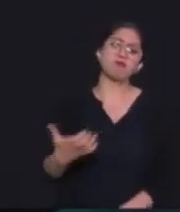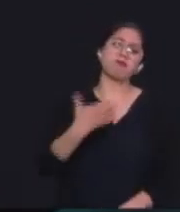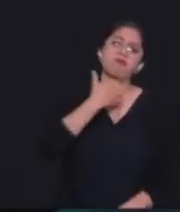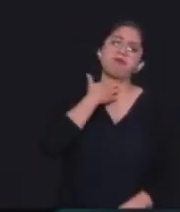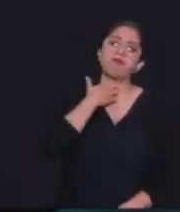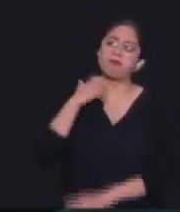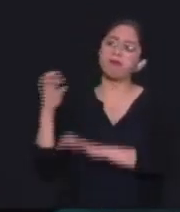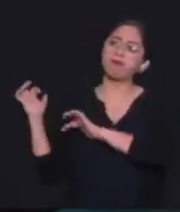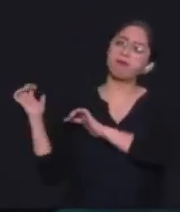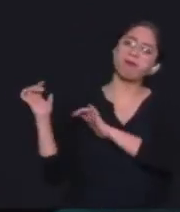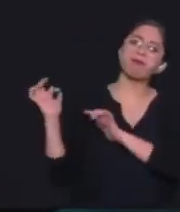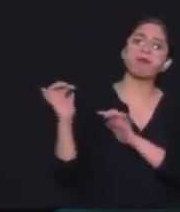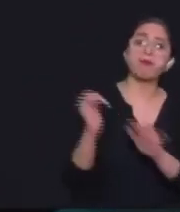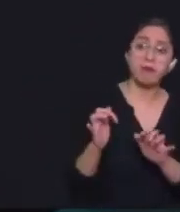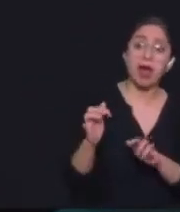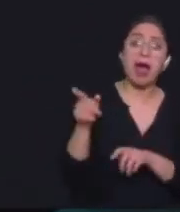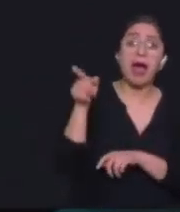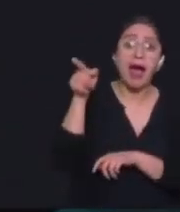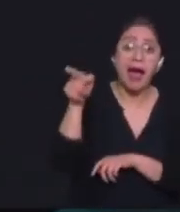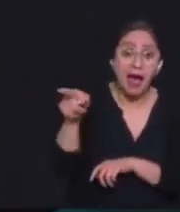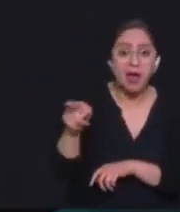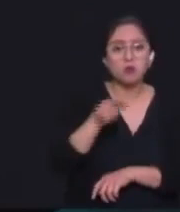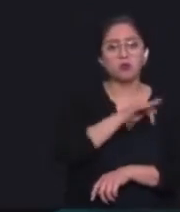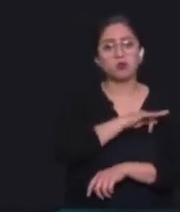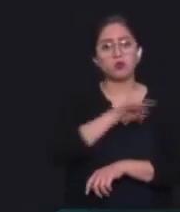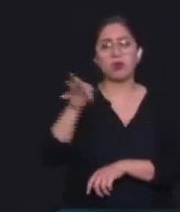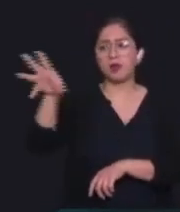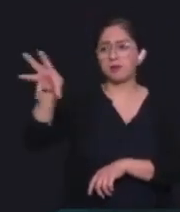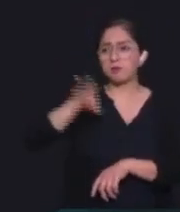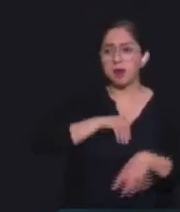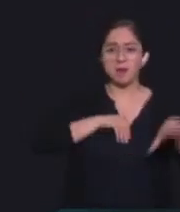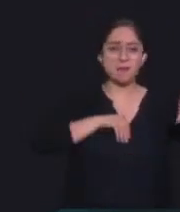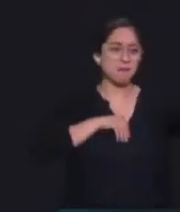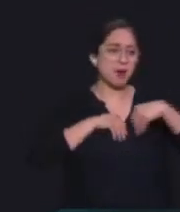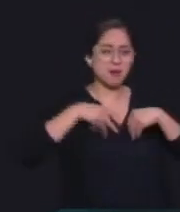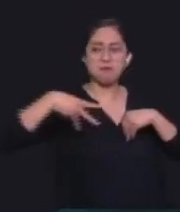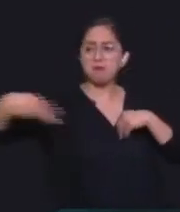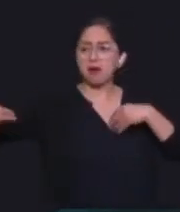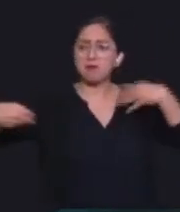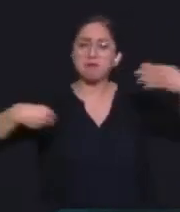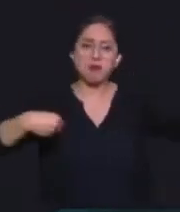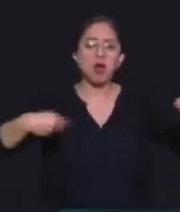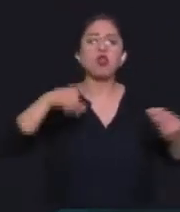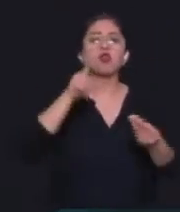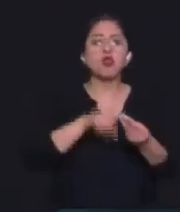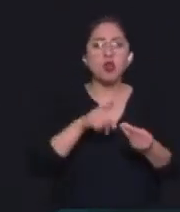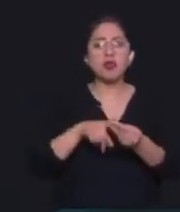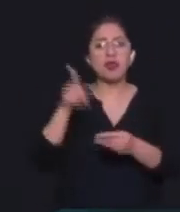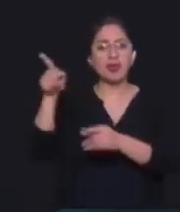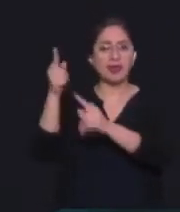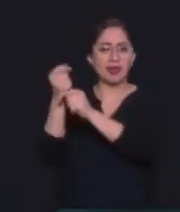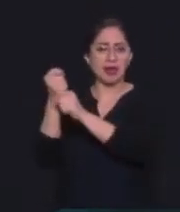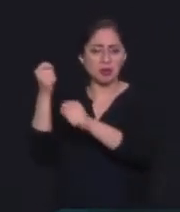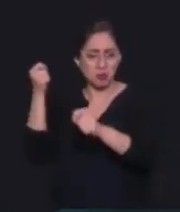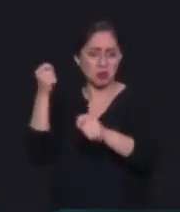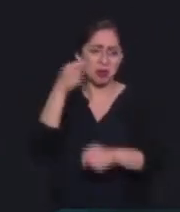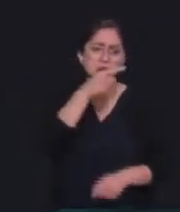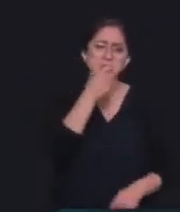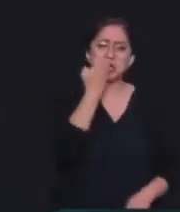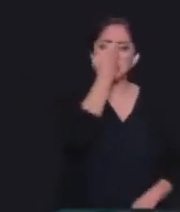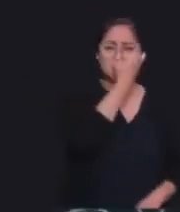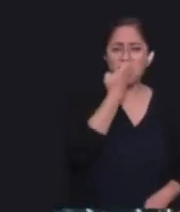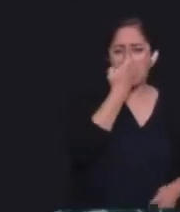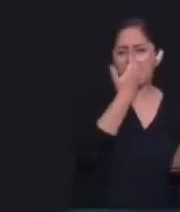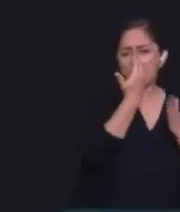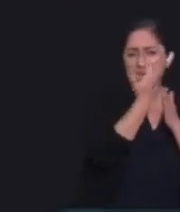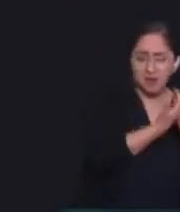muy importante y es ahí donde se pueden infectar más personas, en el transporte público, más que en las aulas, porque en las aulas se van